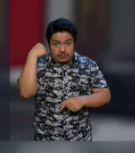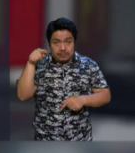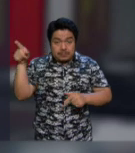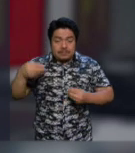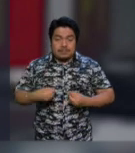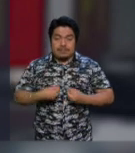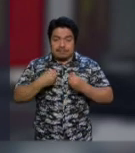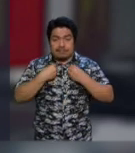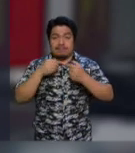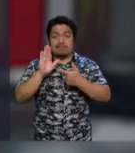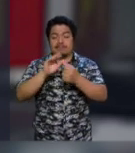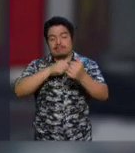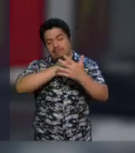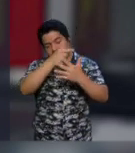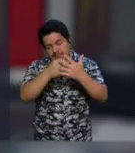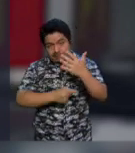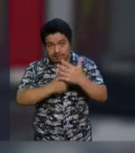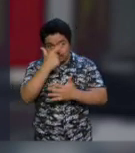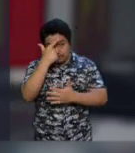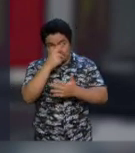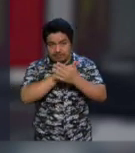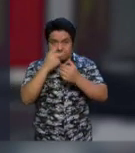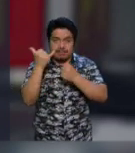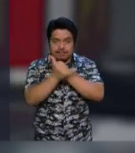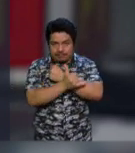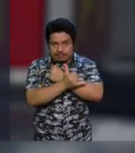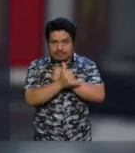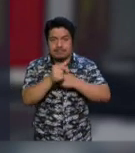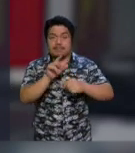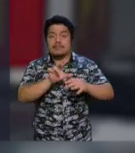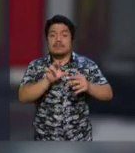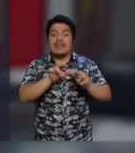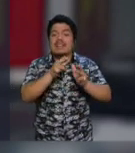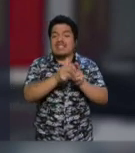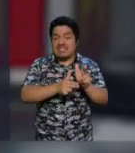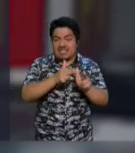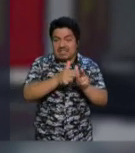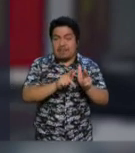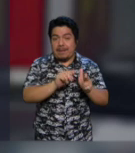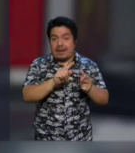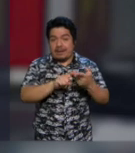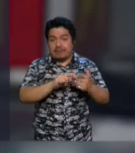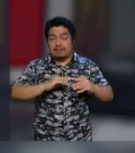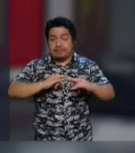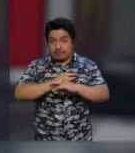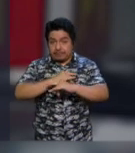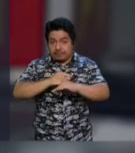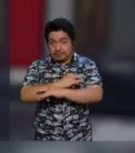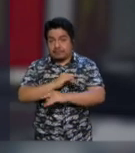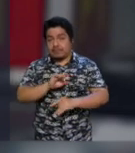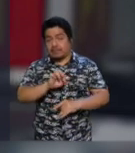compromiso para desarrollar 7 proyectos prioritarios: la conexión del tren de Paraíso, la construcción de la carretera